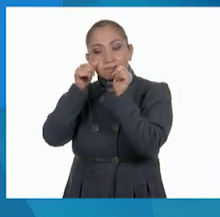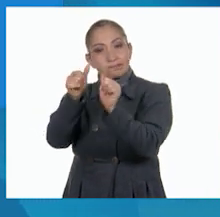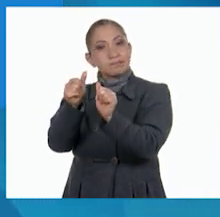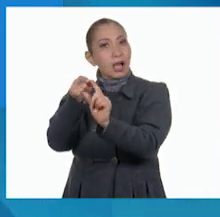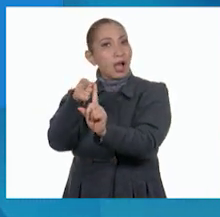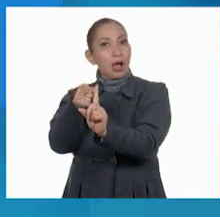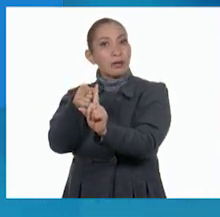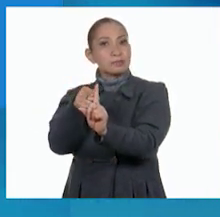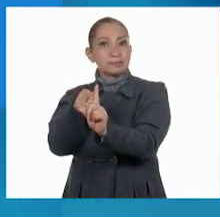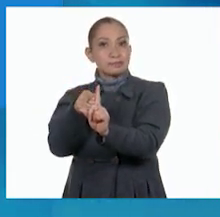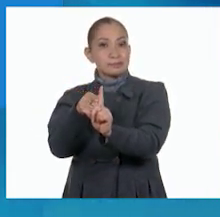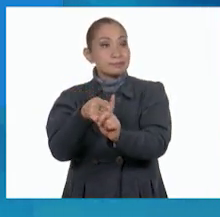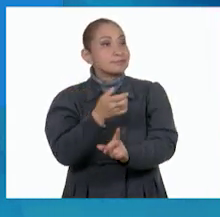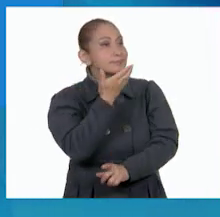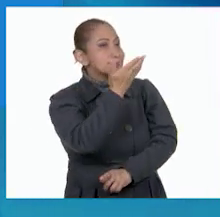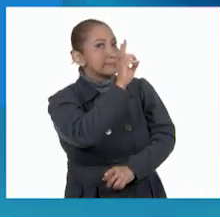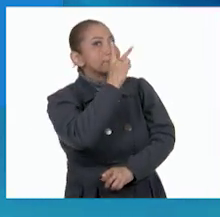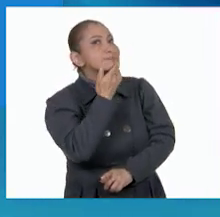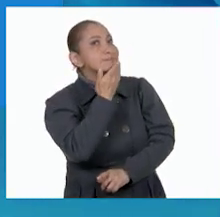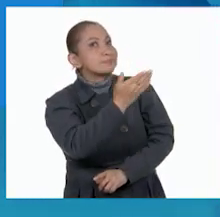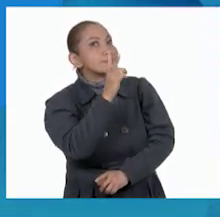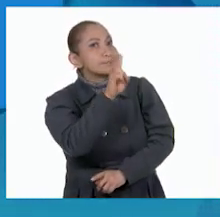ir. Exacto.